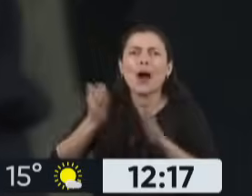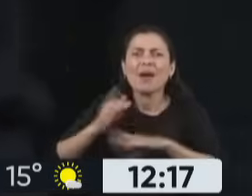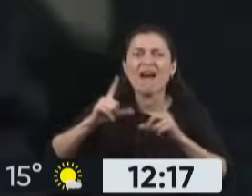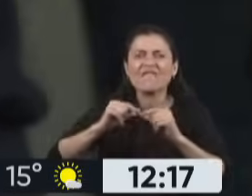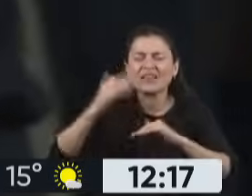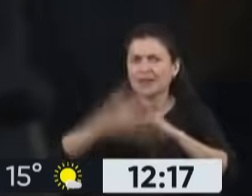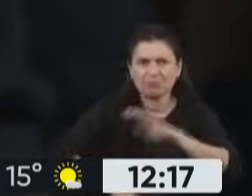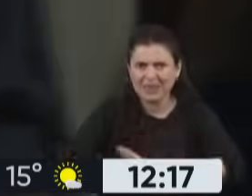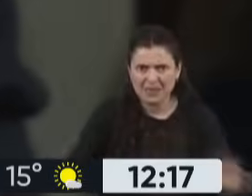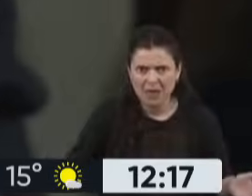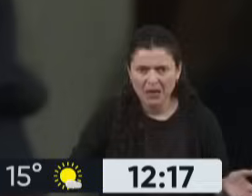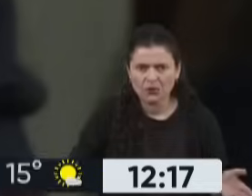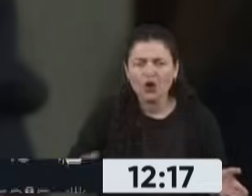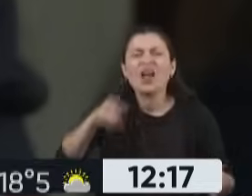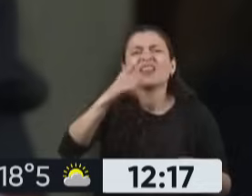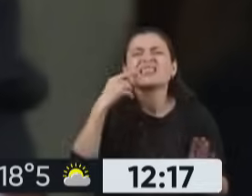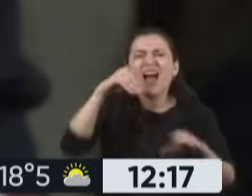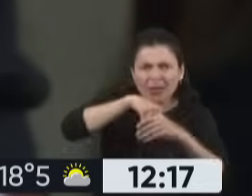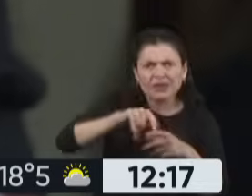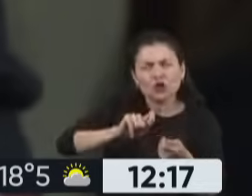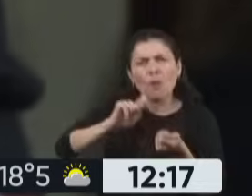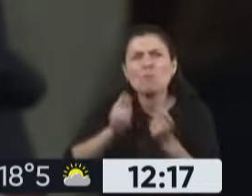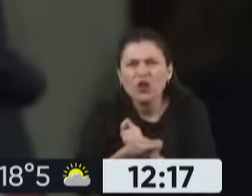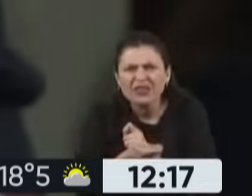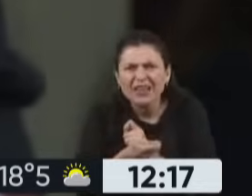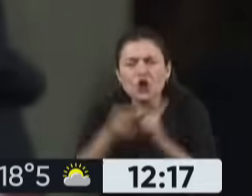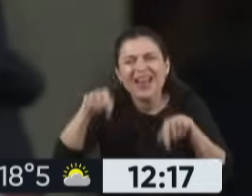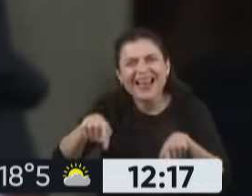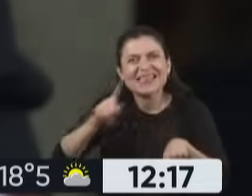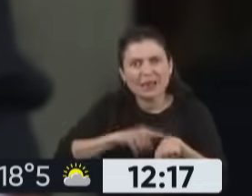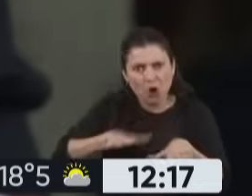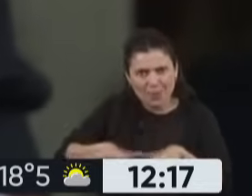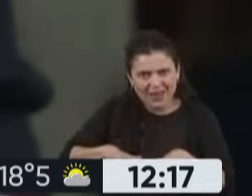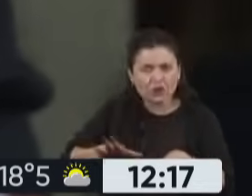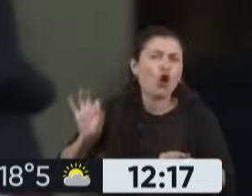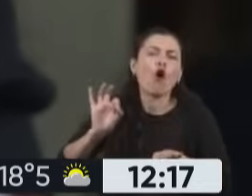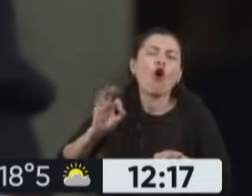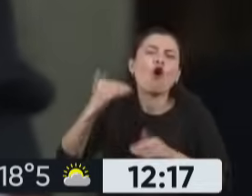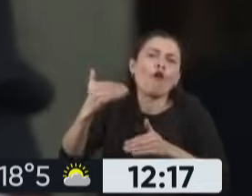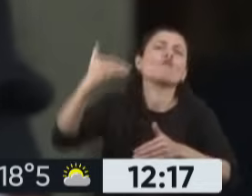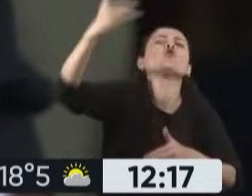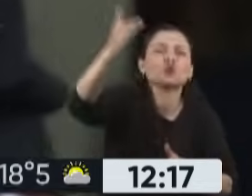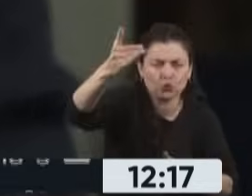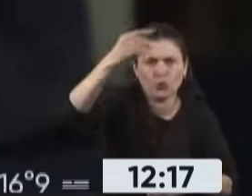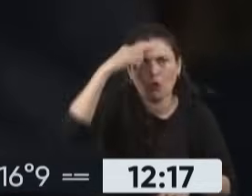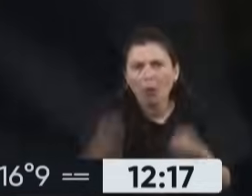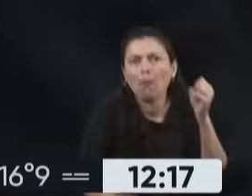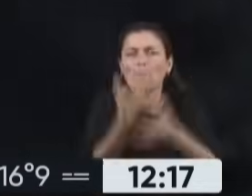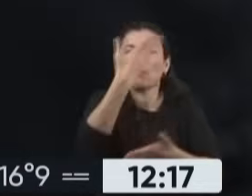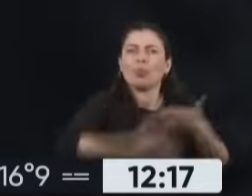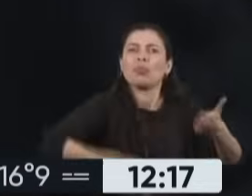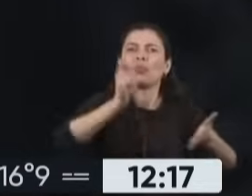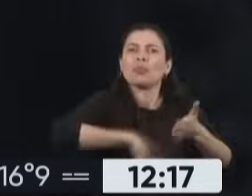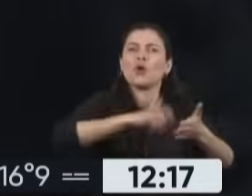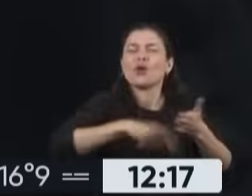¿La modificación que se va a incluir vale para este ejercicio o recién para las declaraciones juradas del próximo